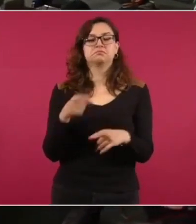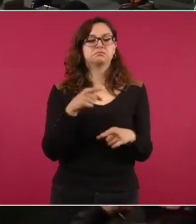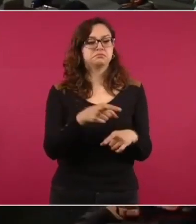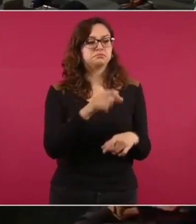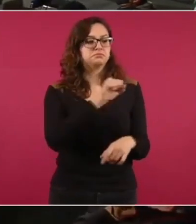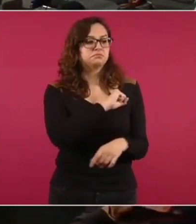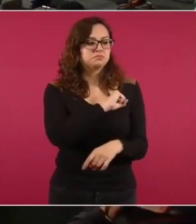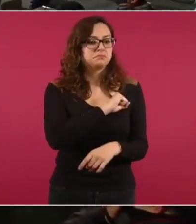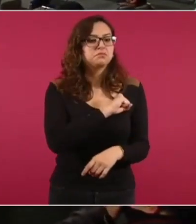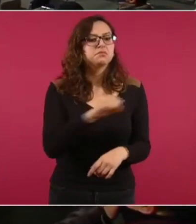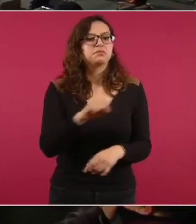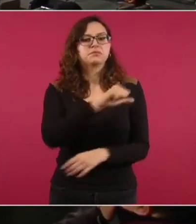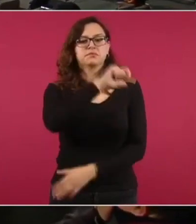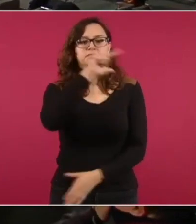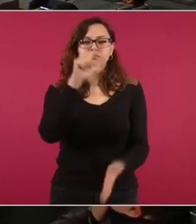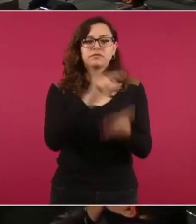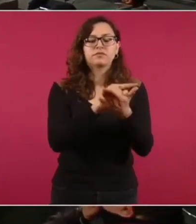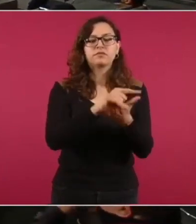delincuentes,